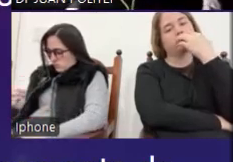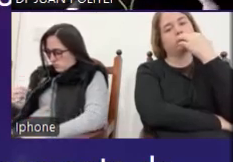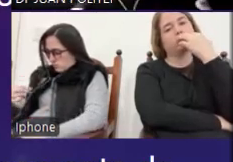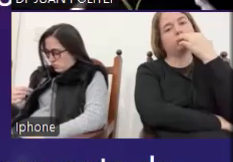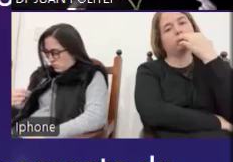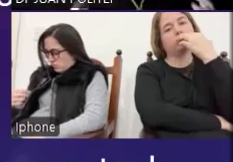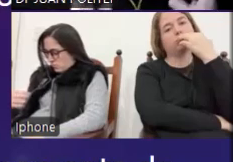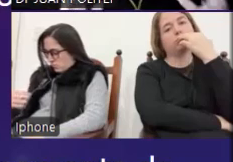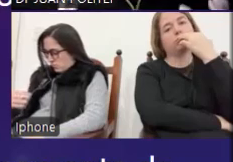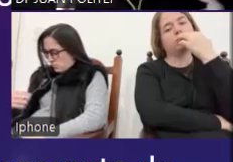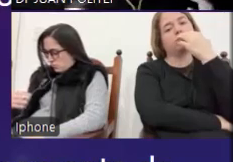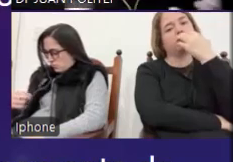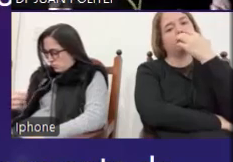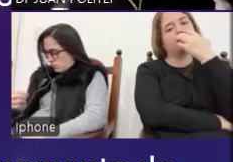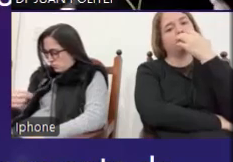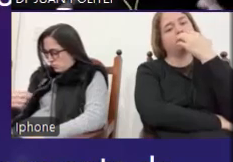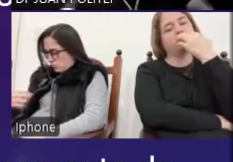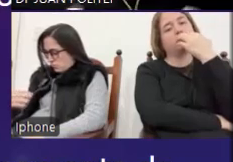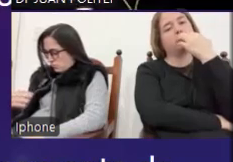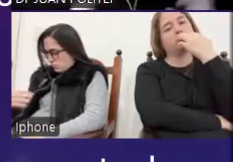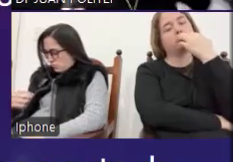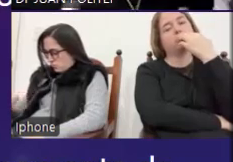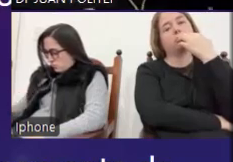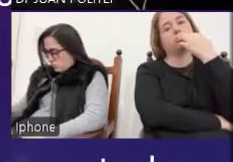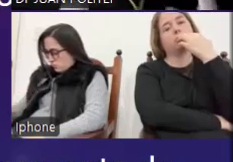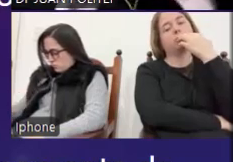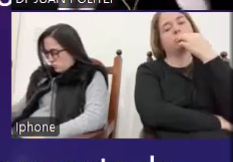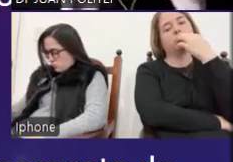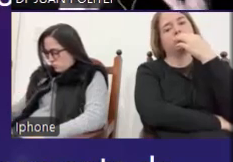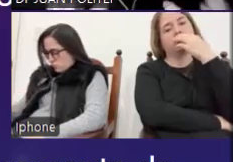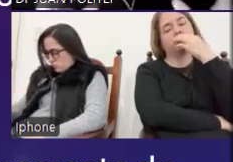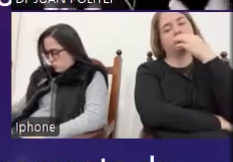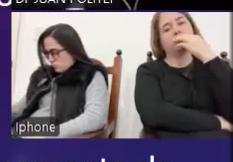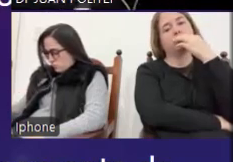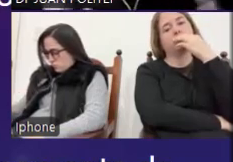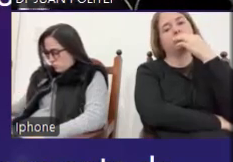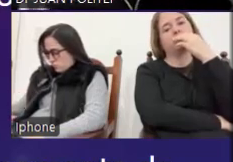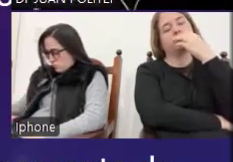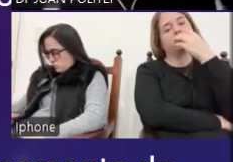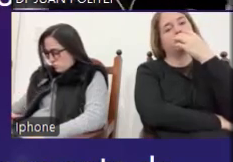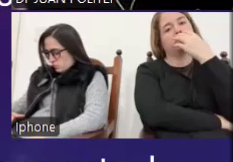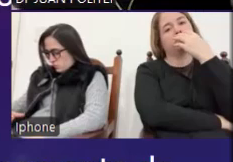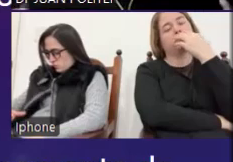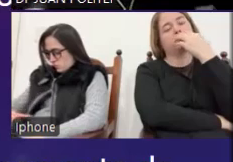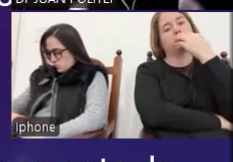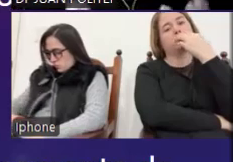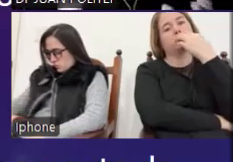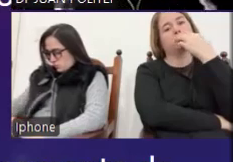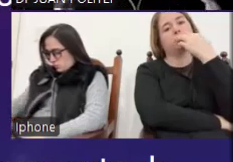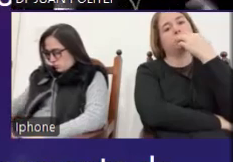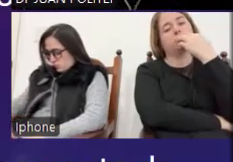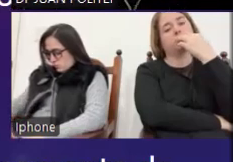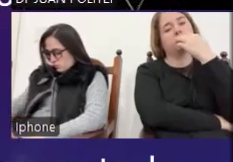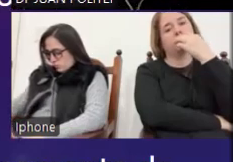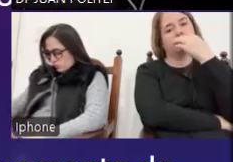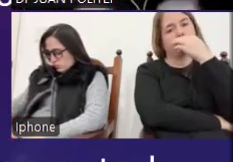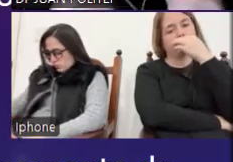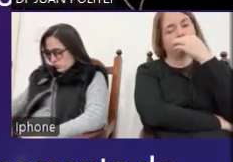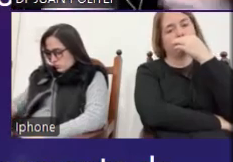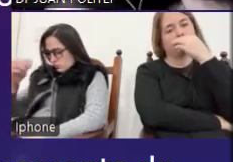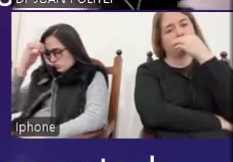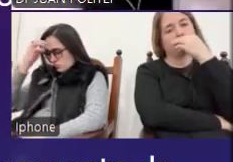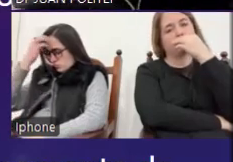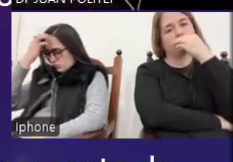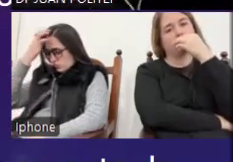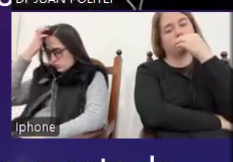para contestar, seguramente la gente va a tener un montón. Bueno, Alejandra a través de ALA les va a pasar mi mail y yo les puedo